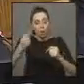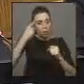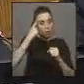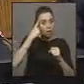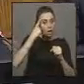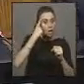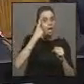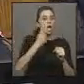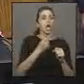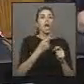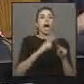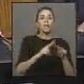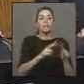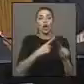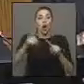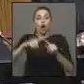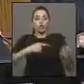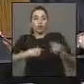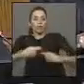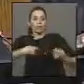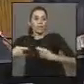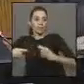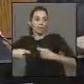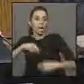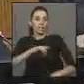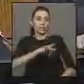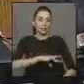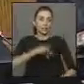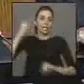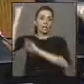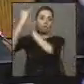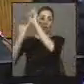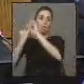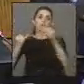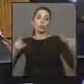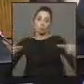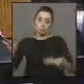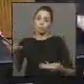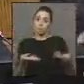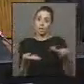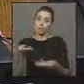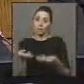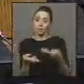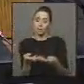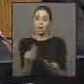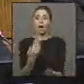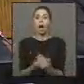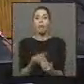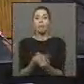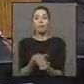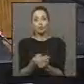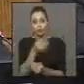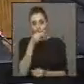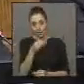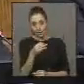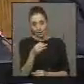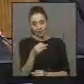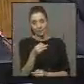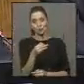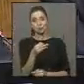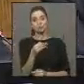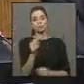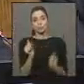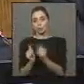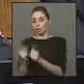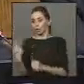diversificar en lo que el mercado nacional e internacional demanda. Aprovecho la oportunidad para mencionar que adicionalmente, junto